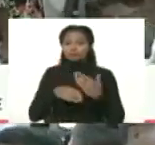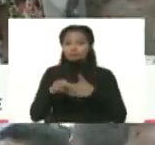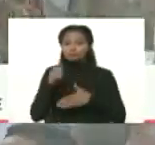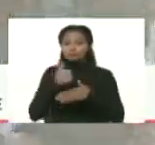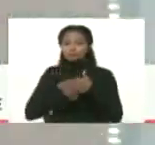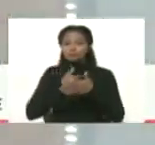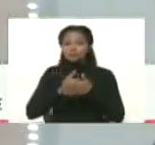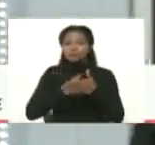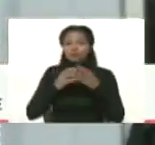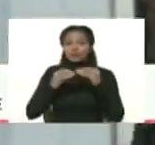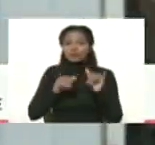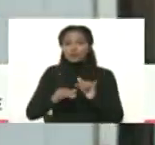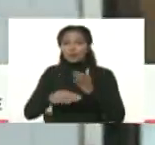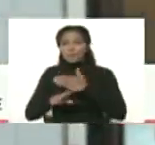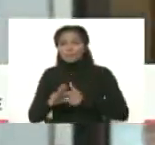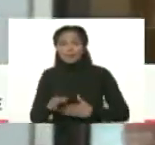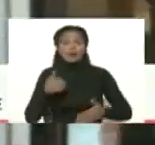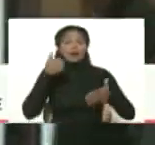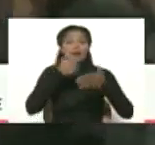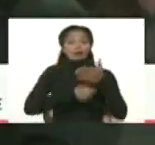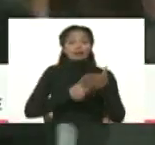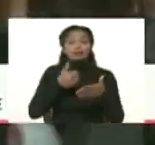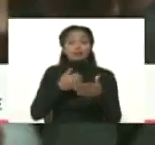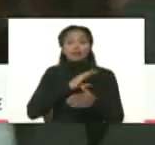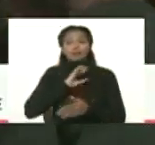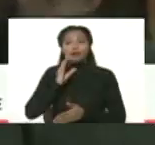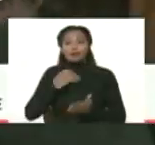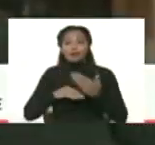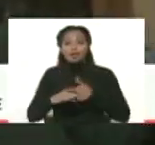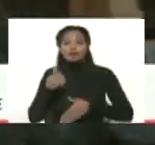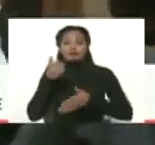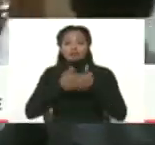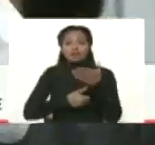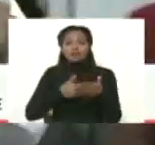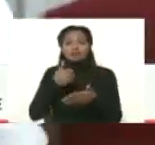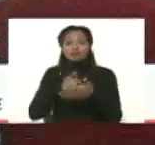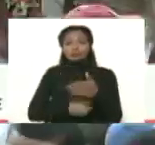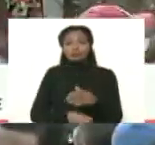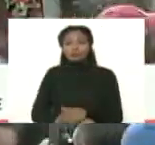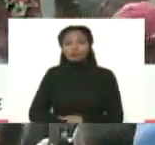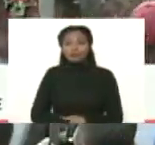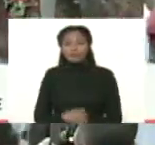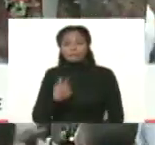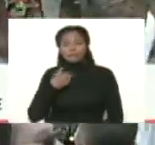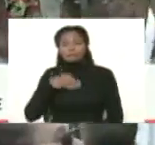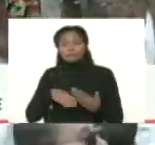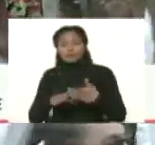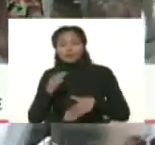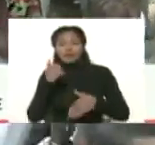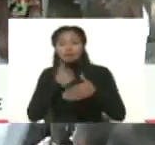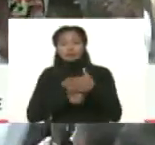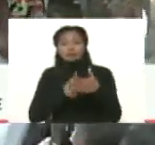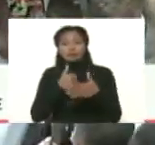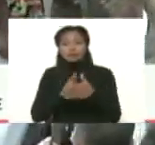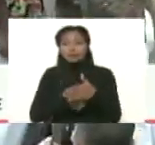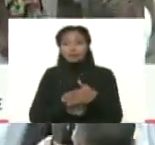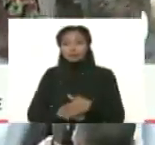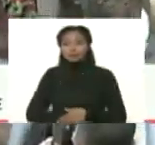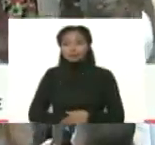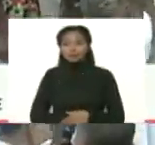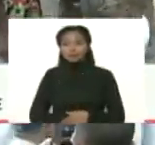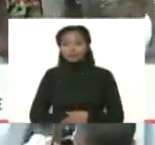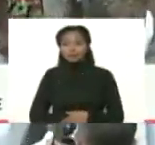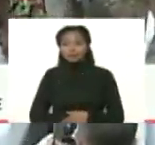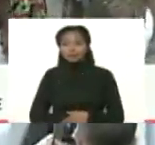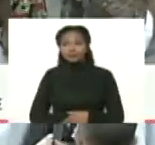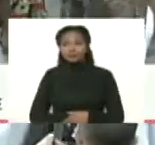Para que todos vamos a la batalla. Por mi patria voy a luchar. Es que por mi patria voy a luchar. Por mi